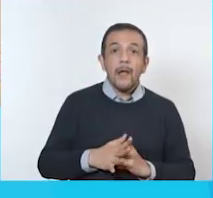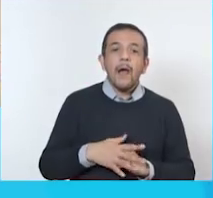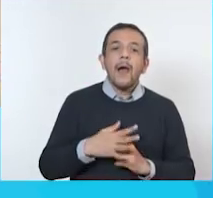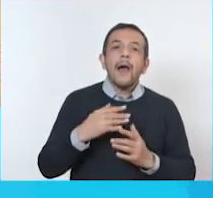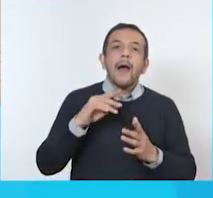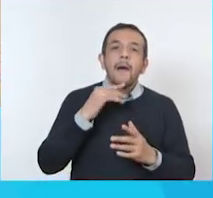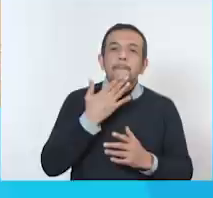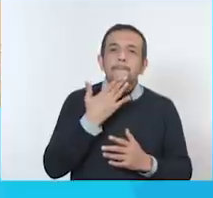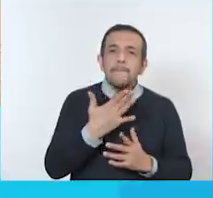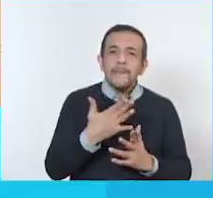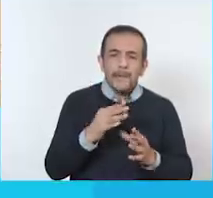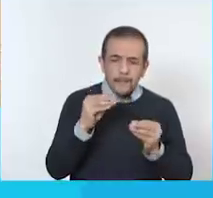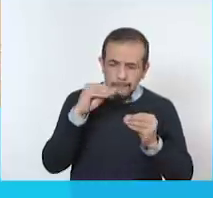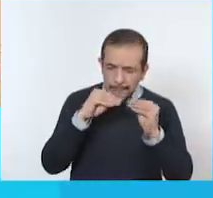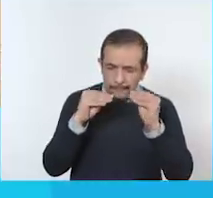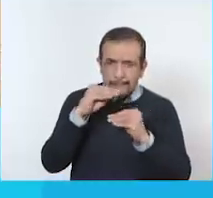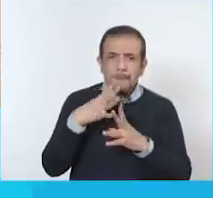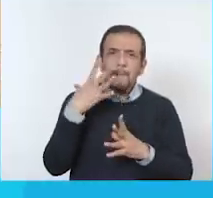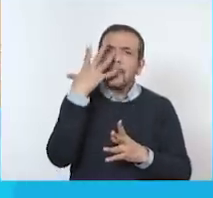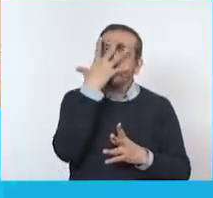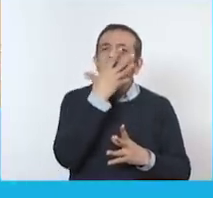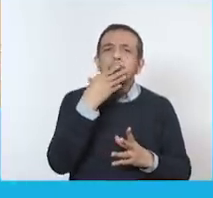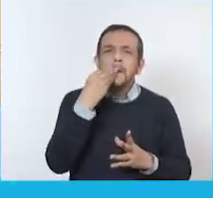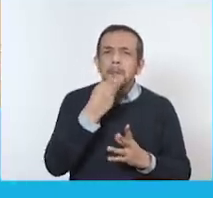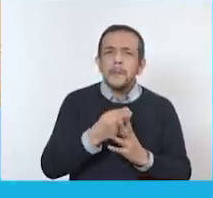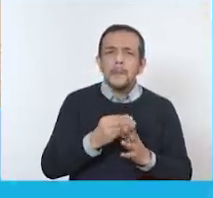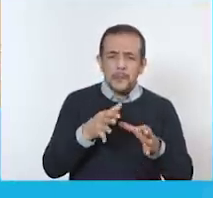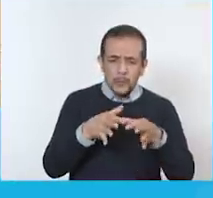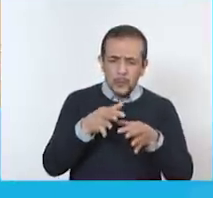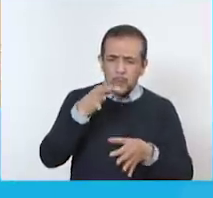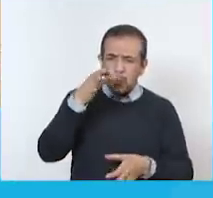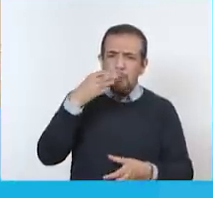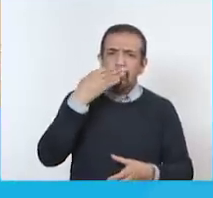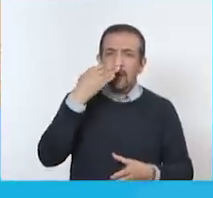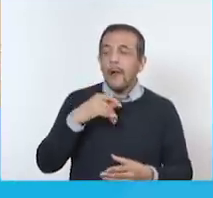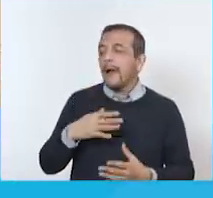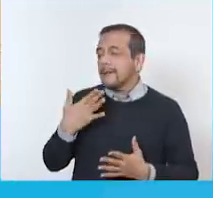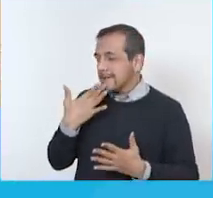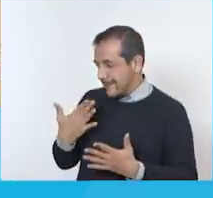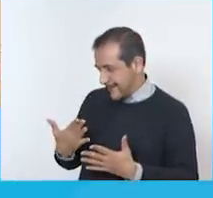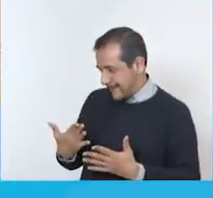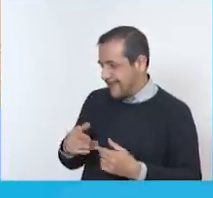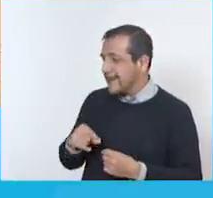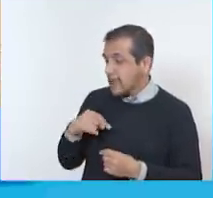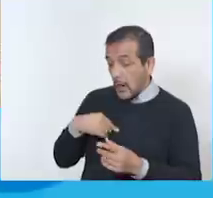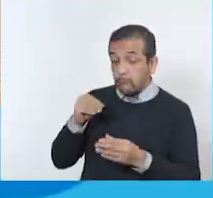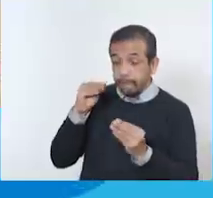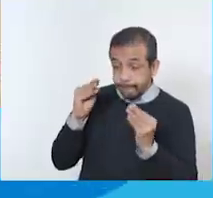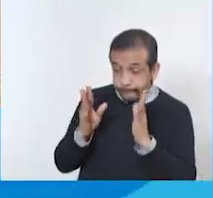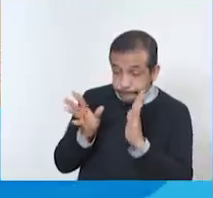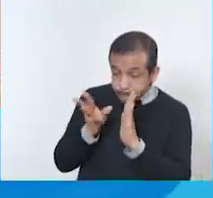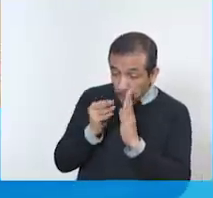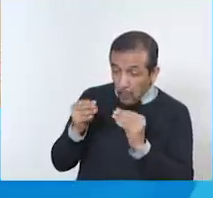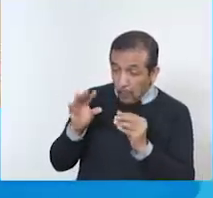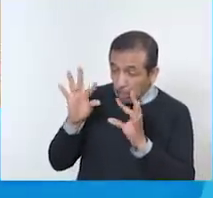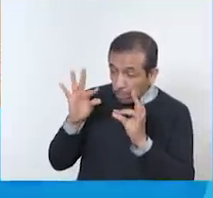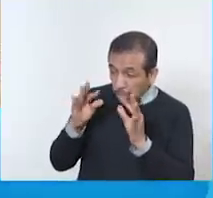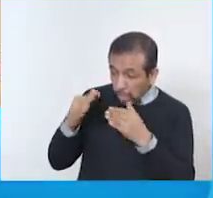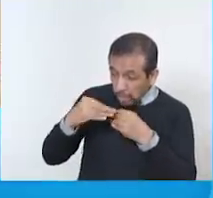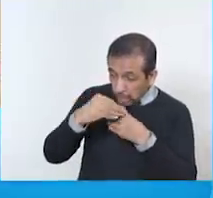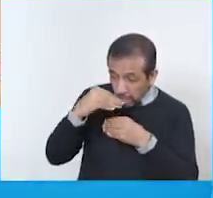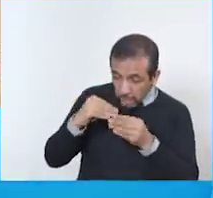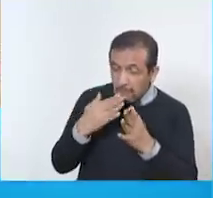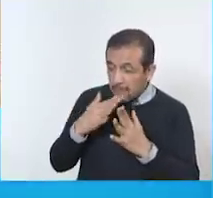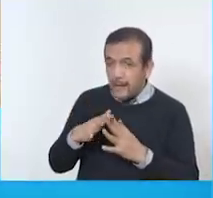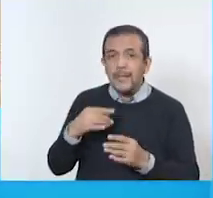¡Quedó bien bonito el florero, don Leopoldo! Sí, hombre, qué bueno que se pudo pegar, ¿eh? Y ahora sí ya le puse